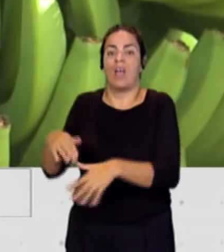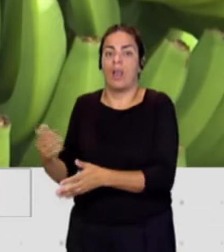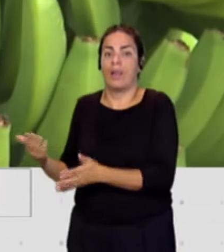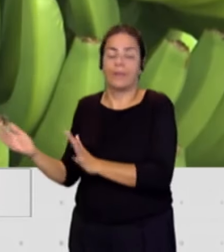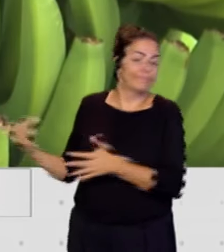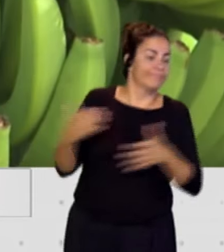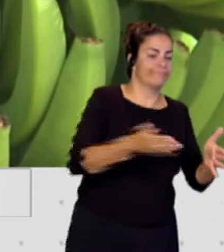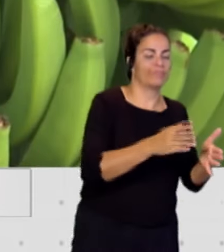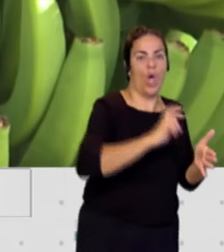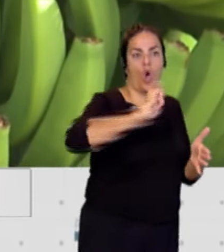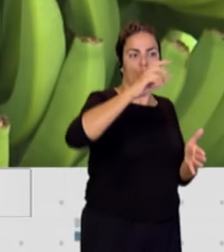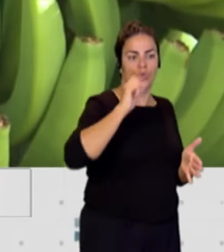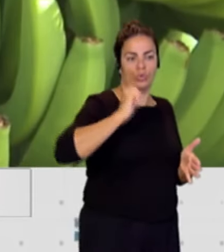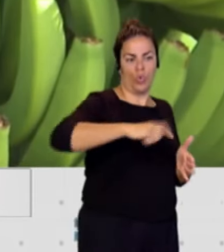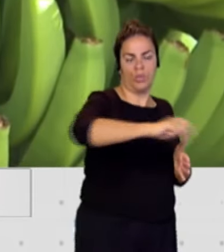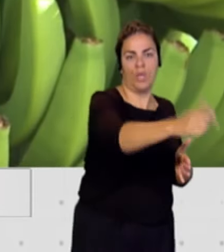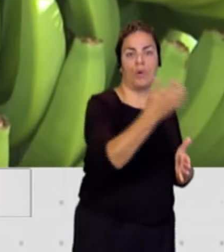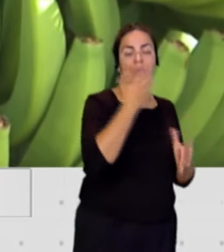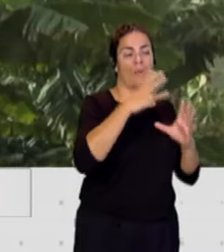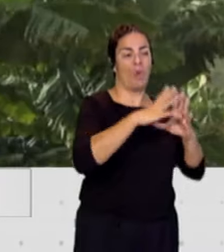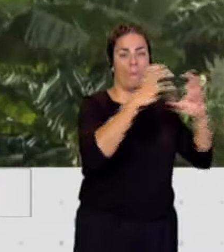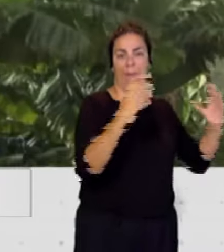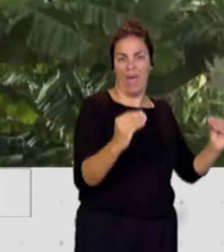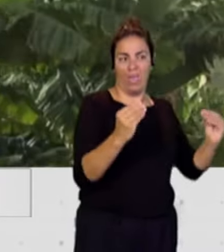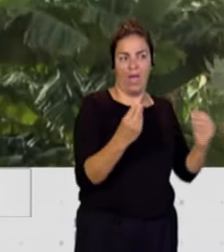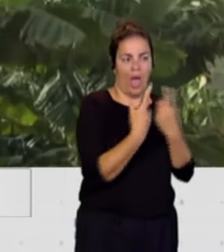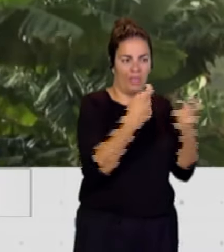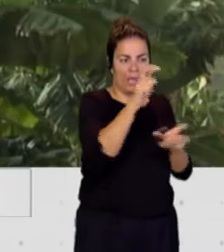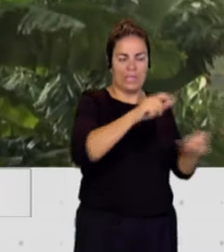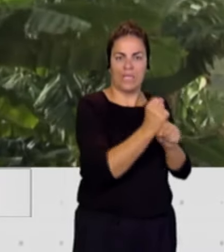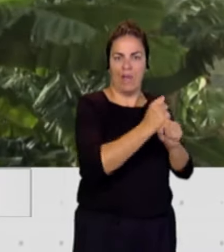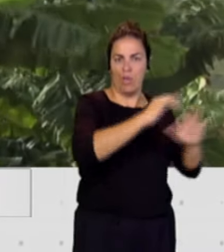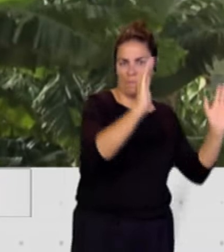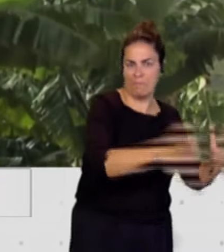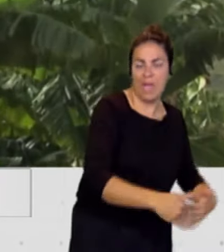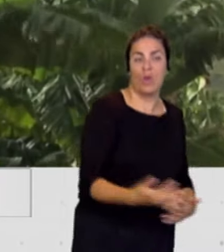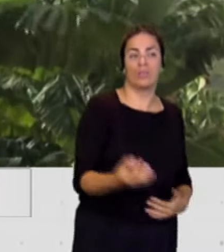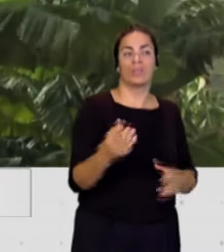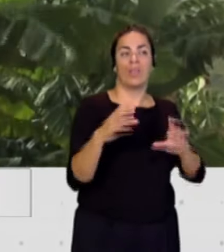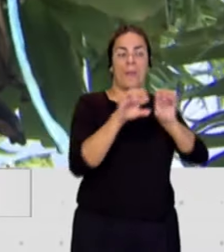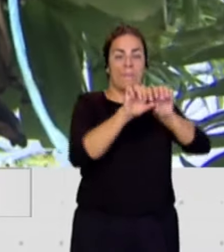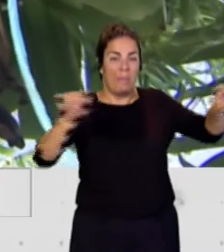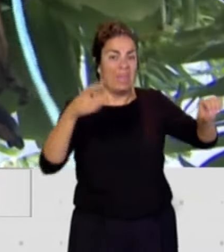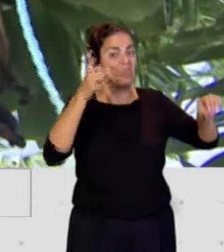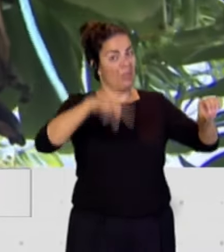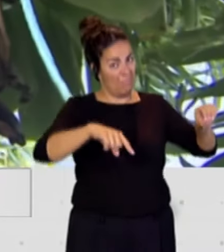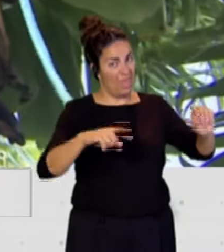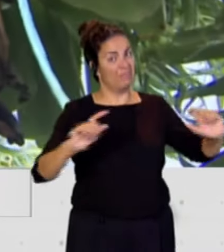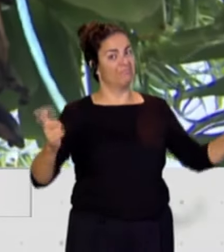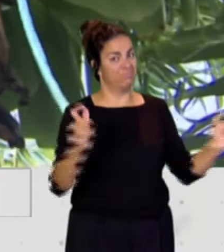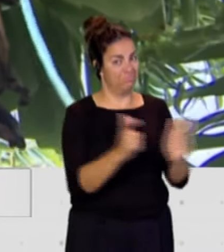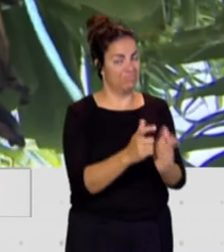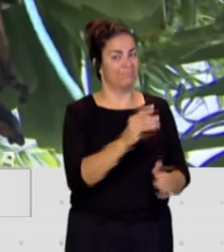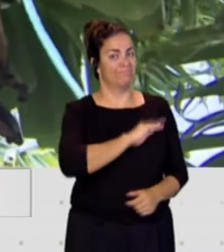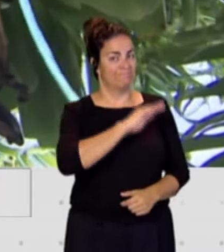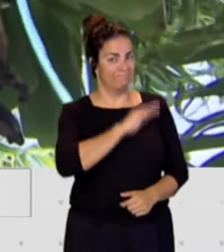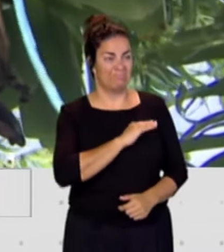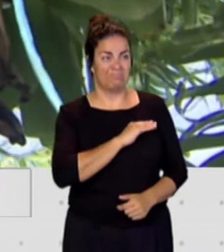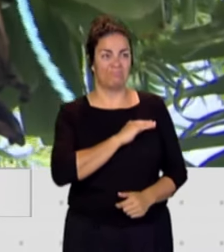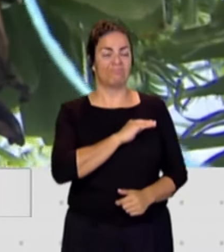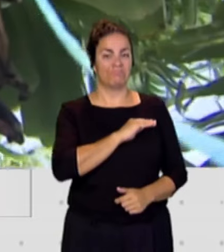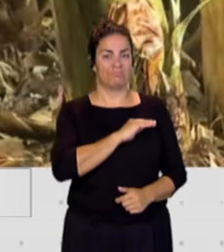la papaya que requiere menos mano de obra eh el pepino también ha caído bastante Incluso se están perdiendo